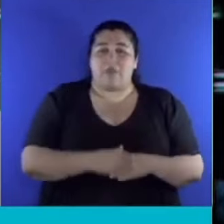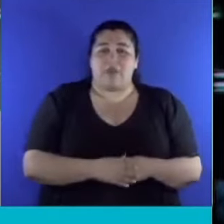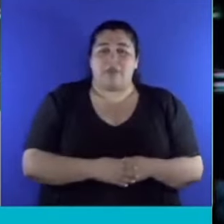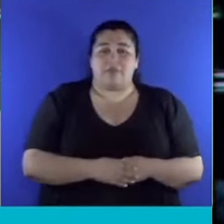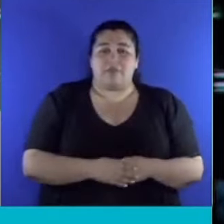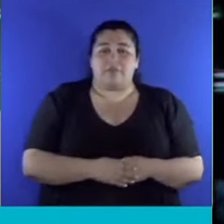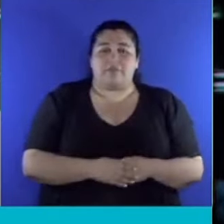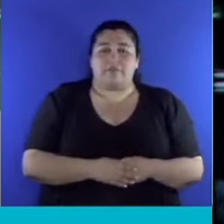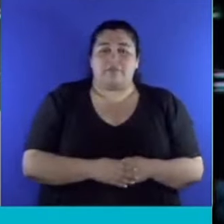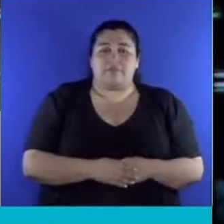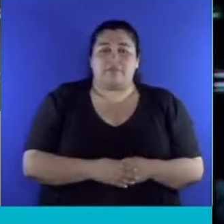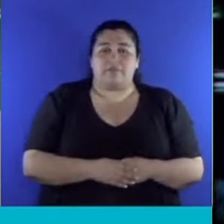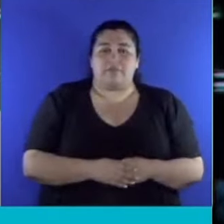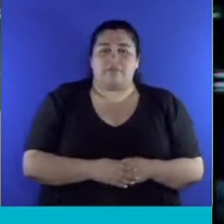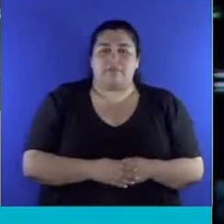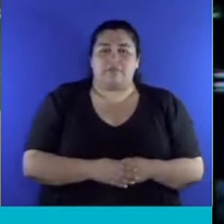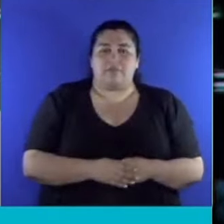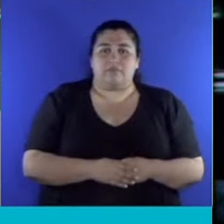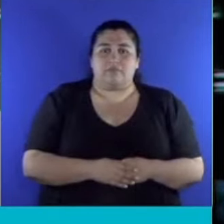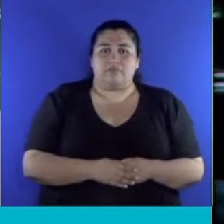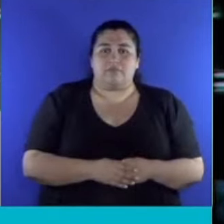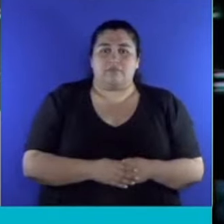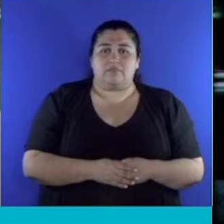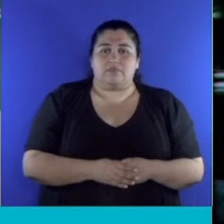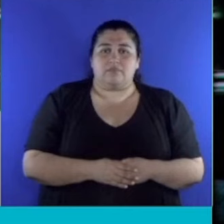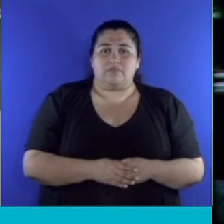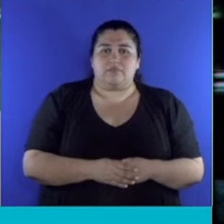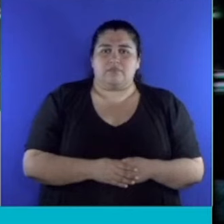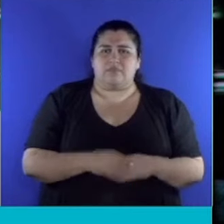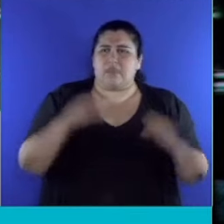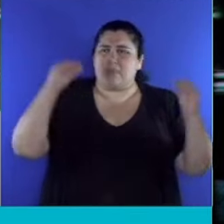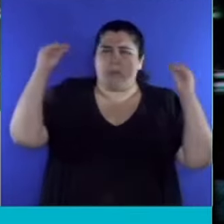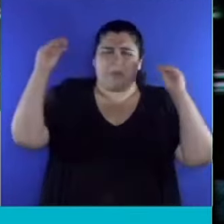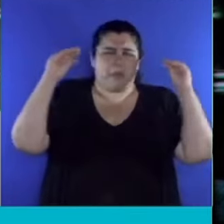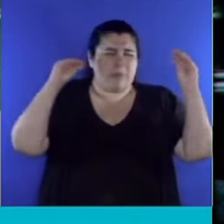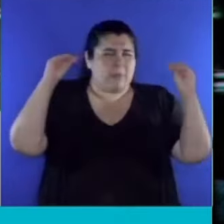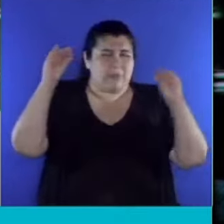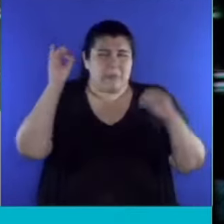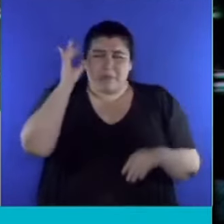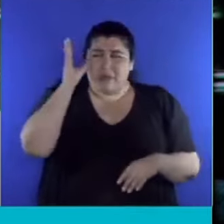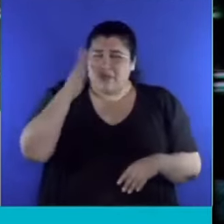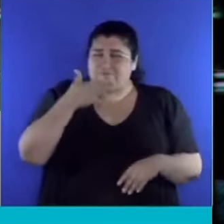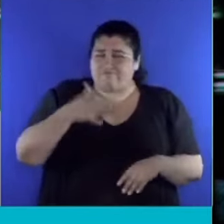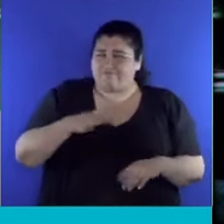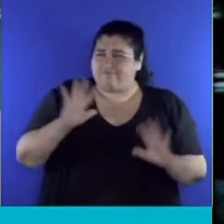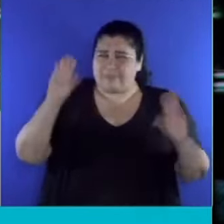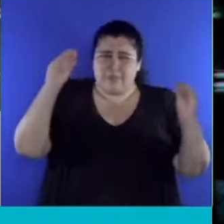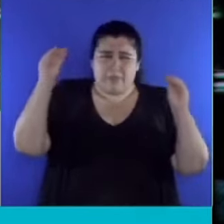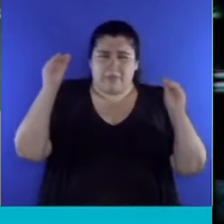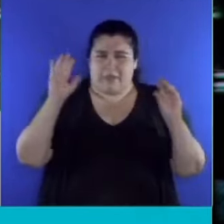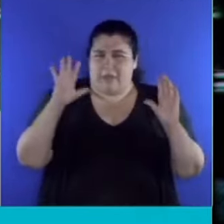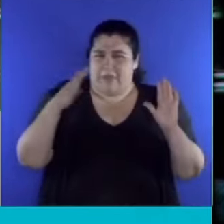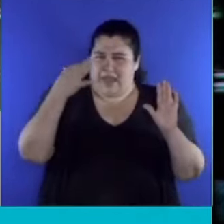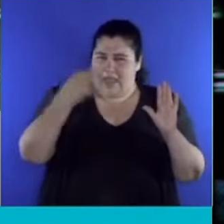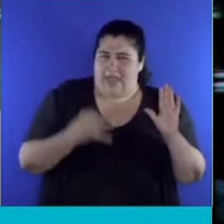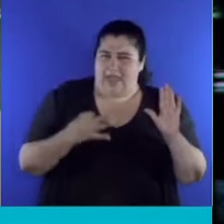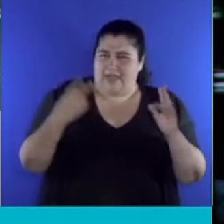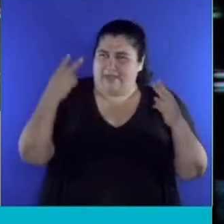llamaba Juan perdón hay mucho murmullo y bien Perdón